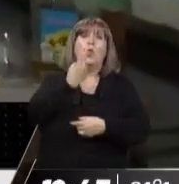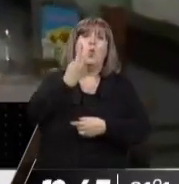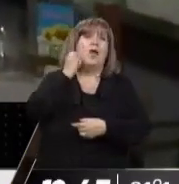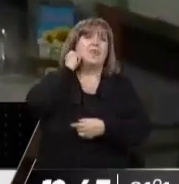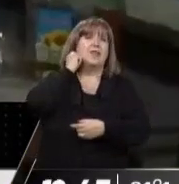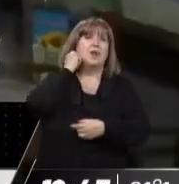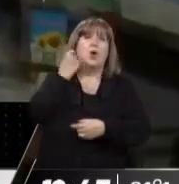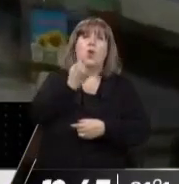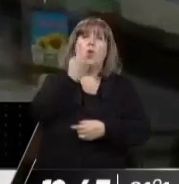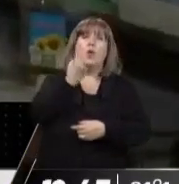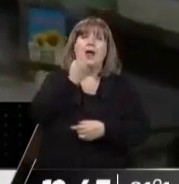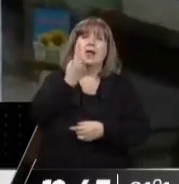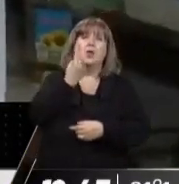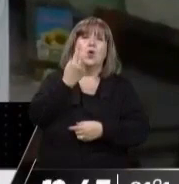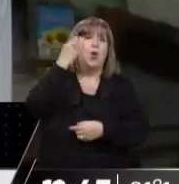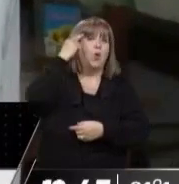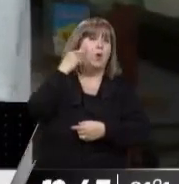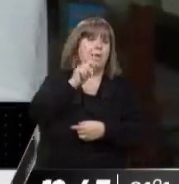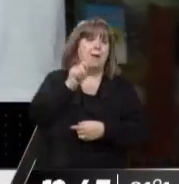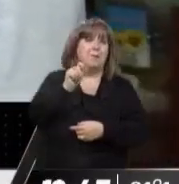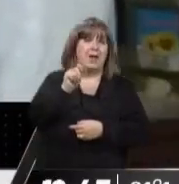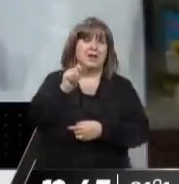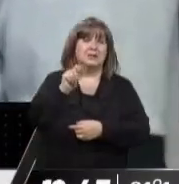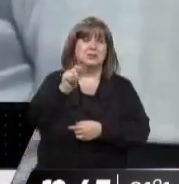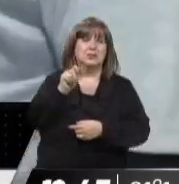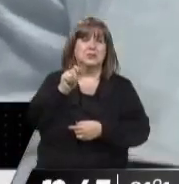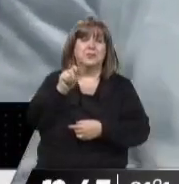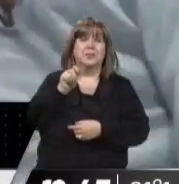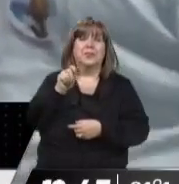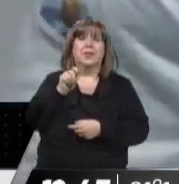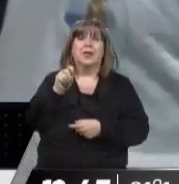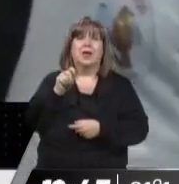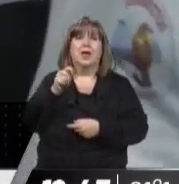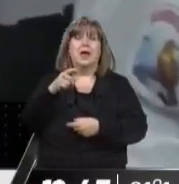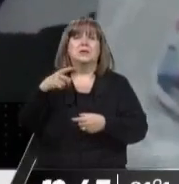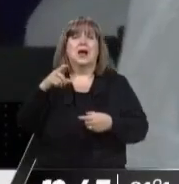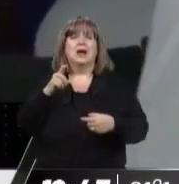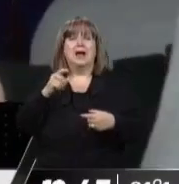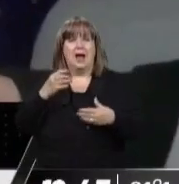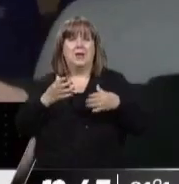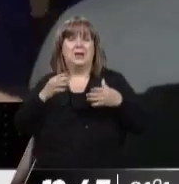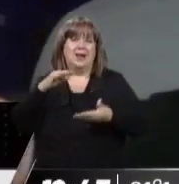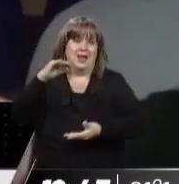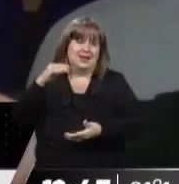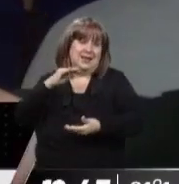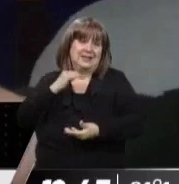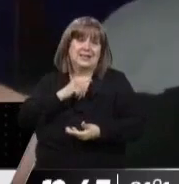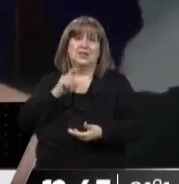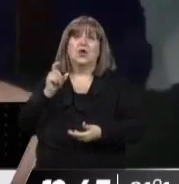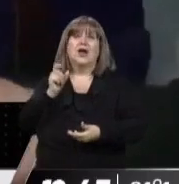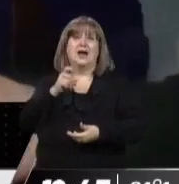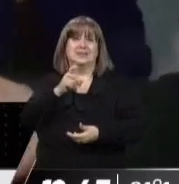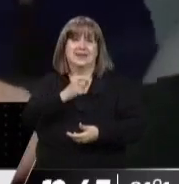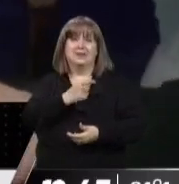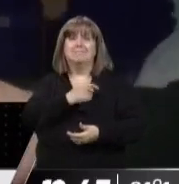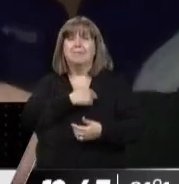1 año y 9 meses. Exactamente. Beni tiene un neuroblastoma en estadio 4. Es un cáncer muy, muy avanzado. En Barcelona se